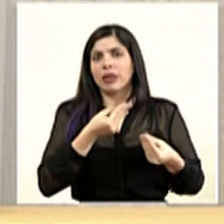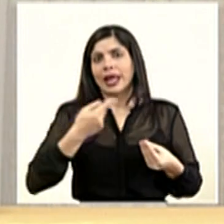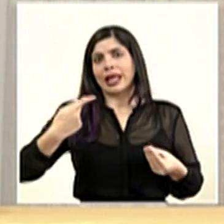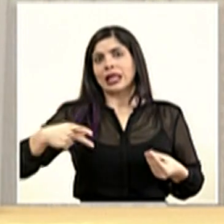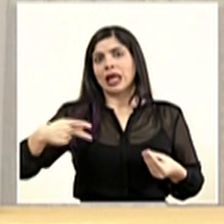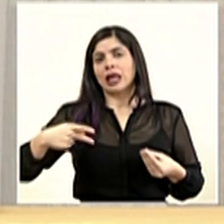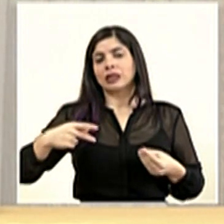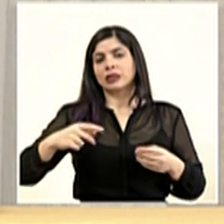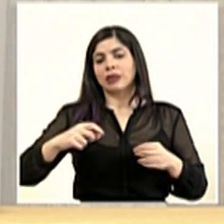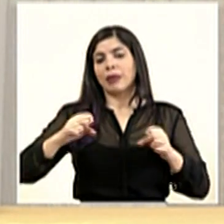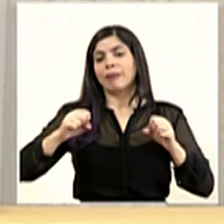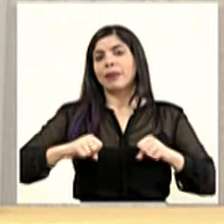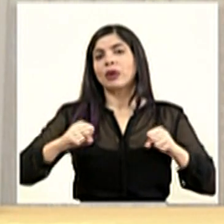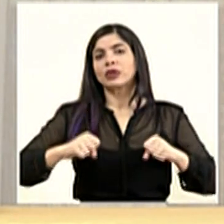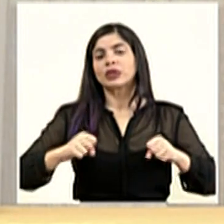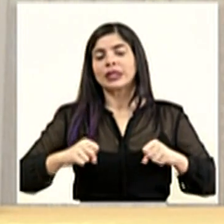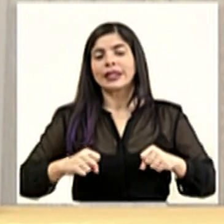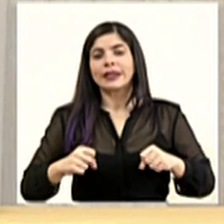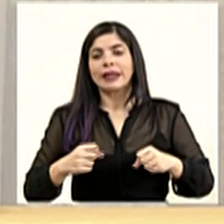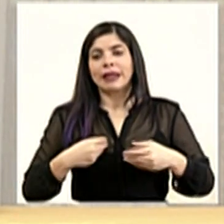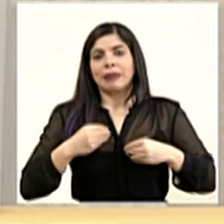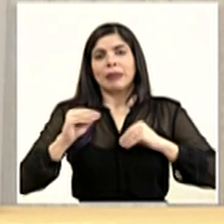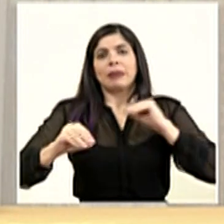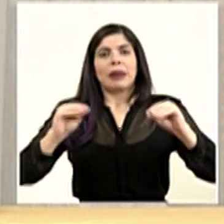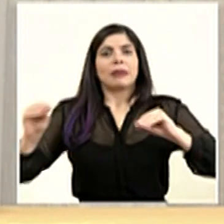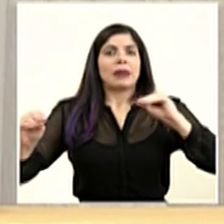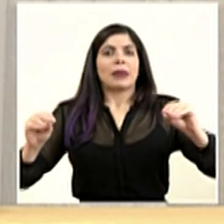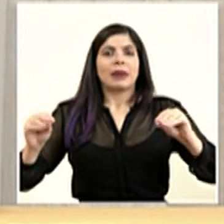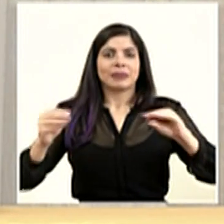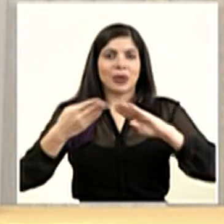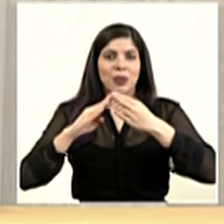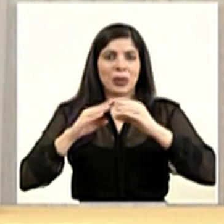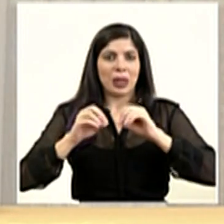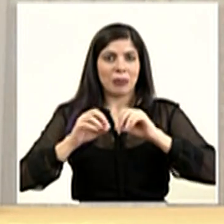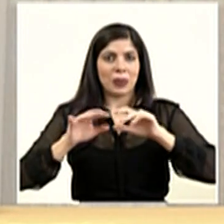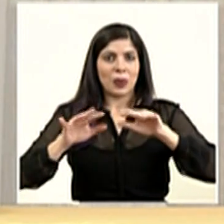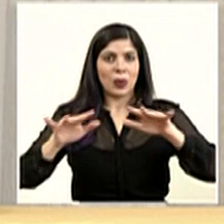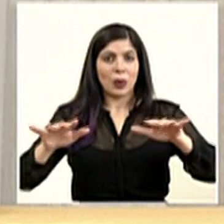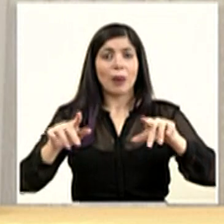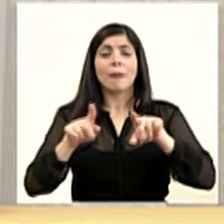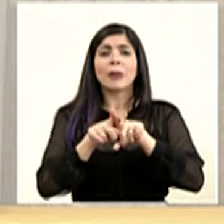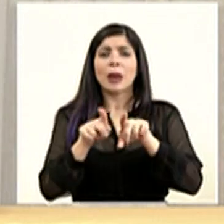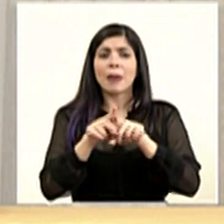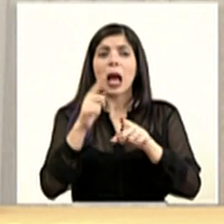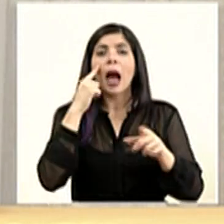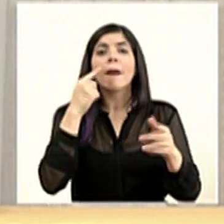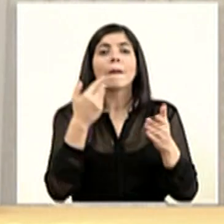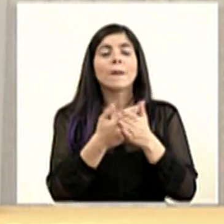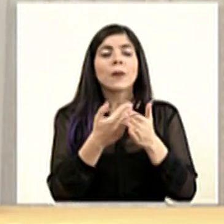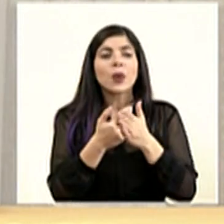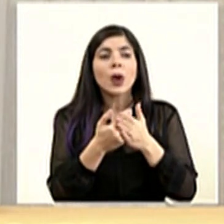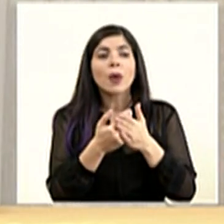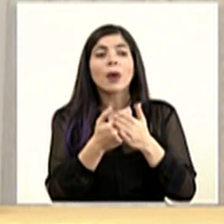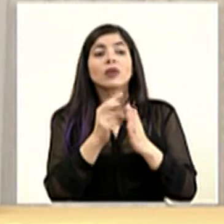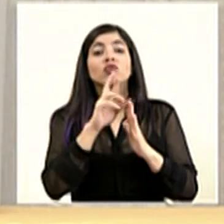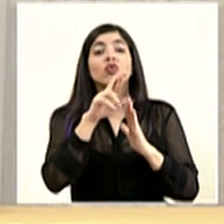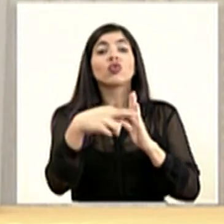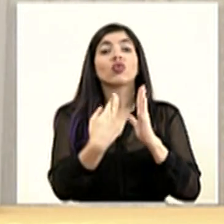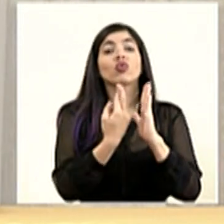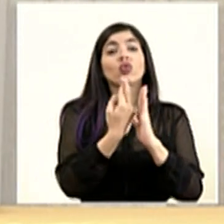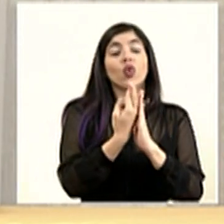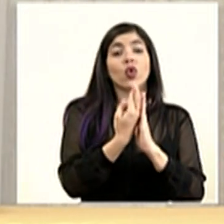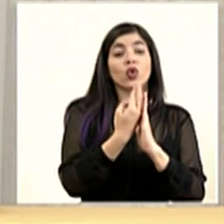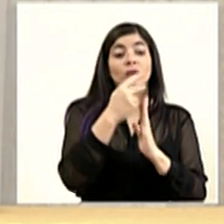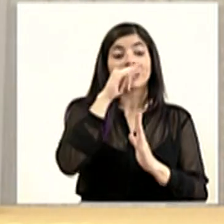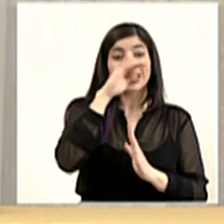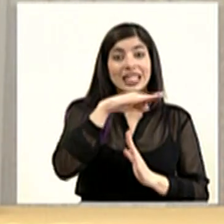de posible, ¿verdad?, de diferentes transmisiones a nivel comunitario, pero también hay evidencia que va indicando el rol que juegan verdaderamente